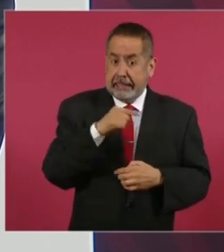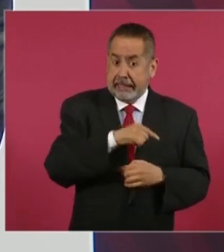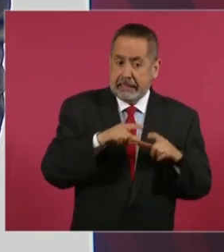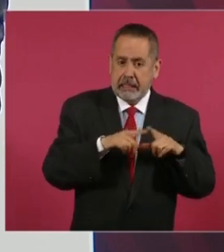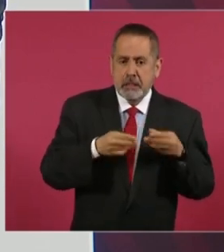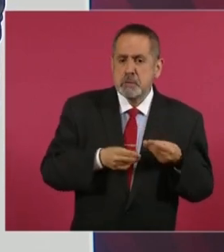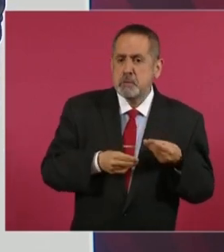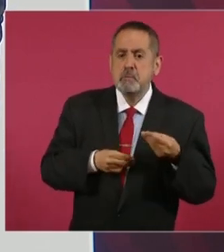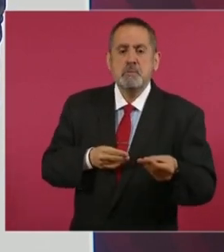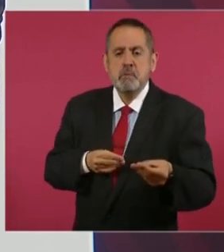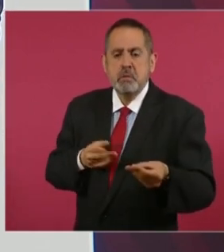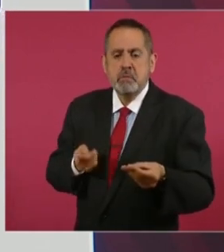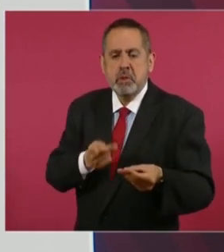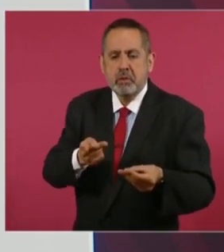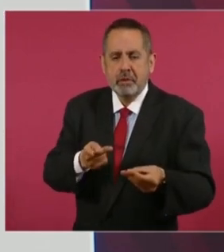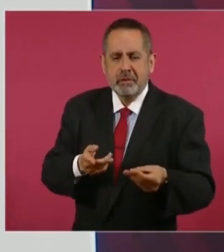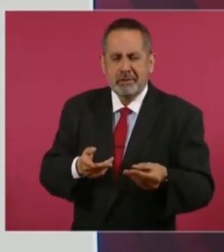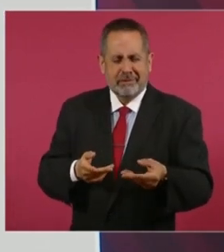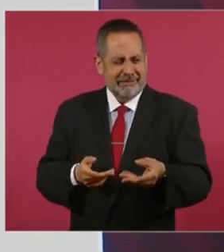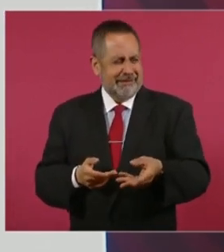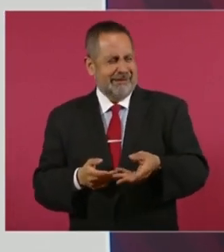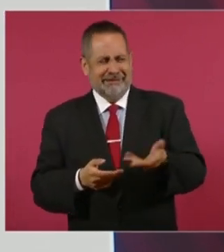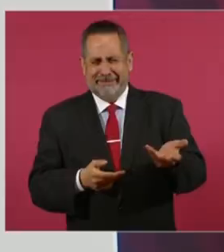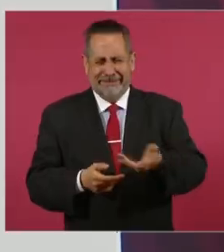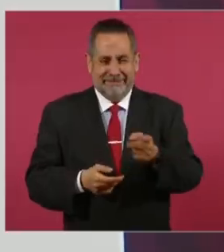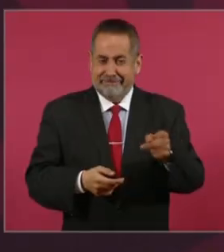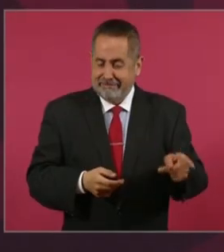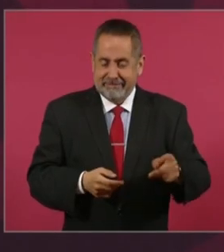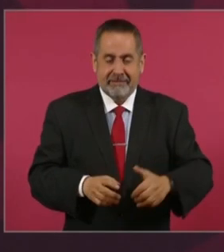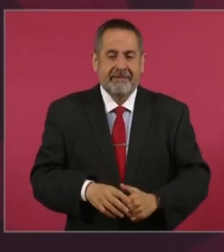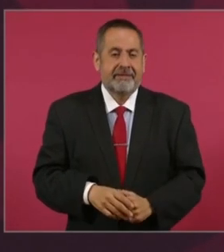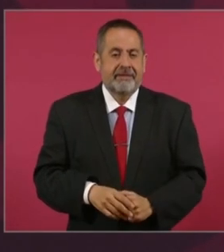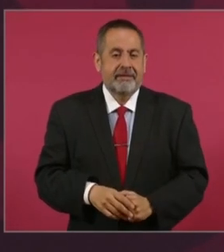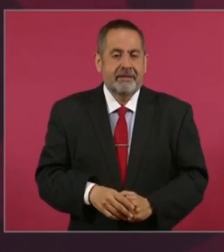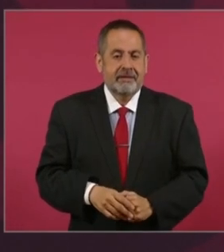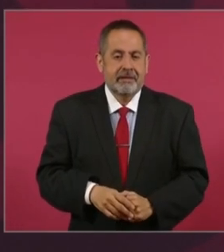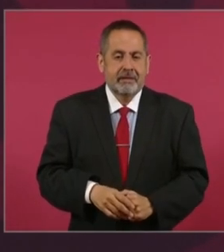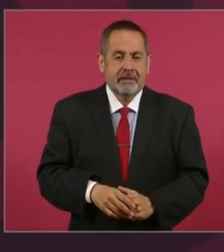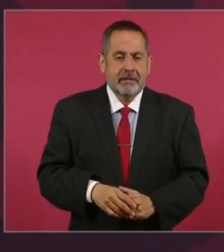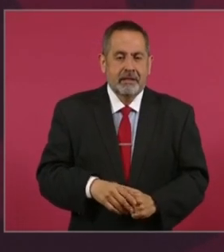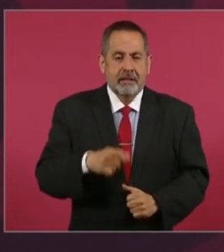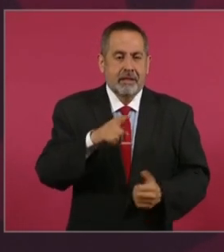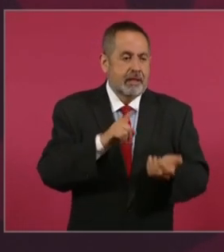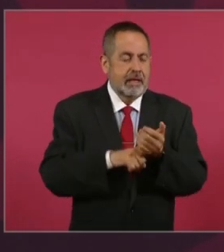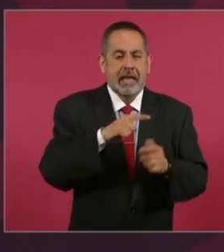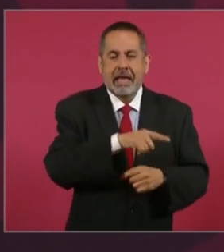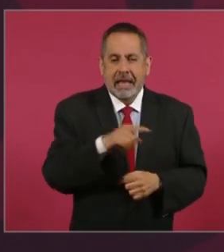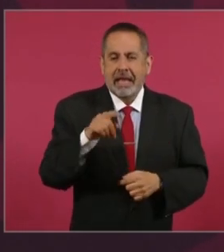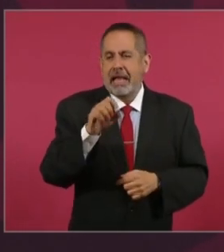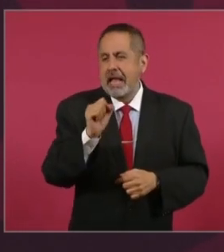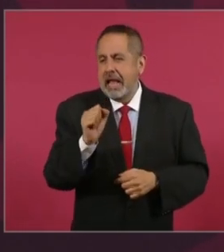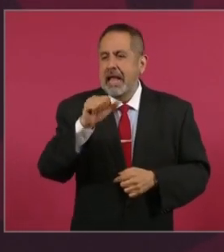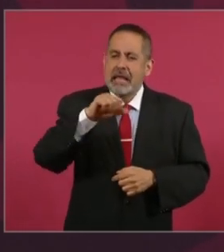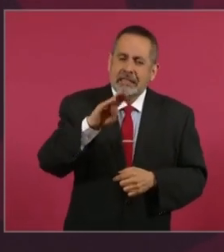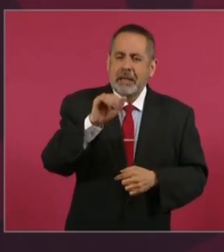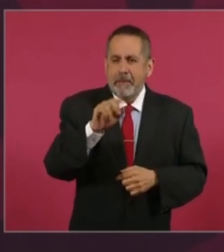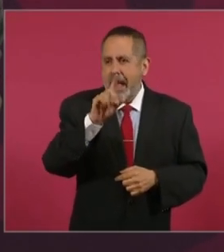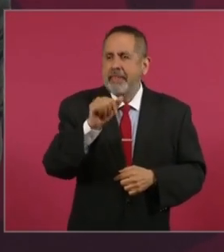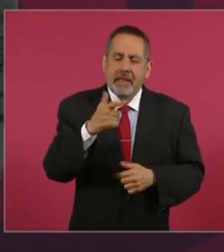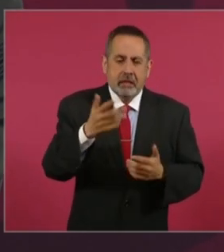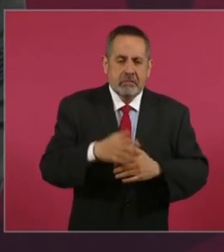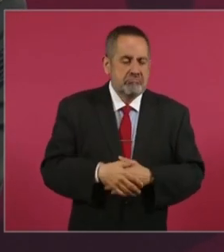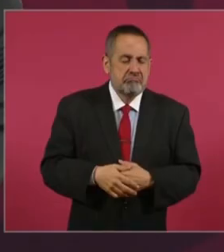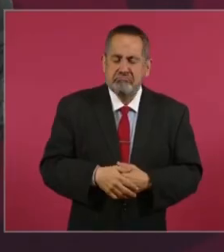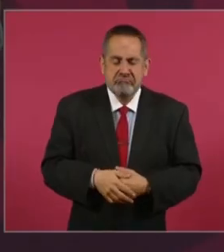esa pregunta y pues es Zambada le dijo